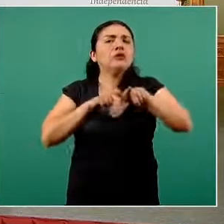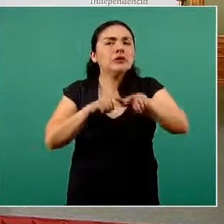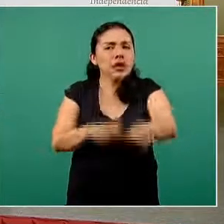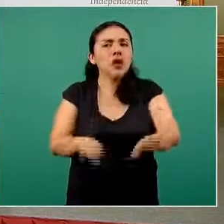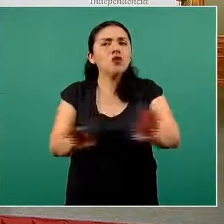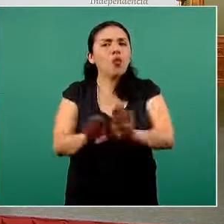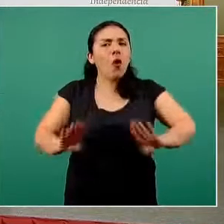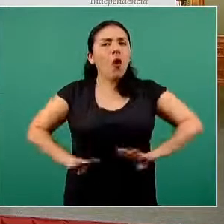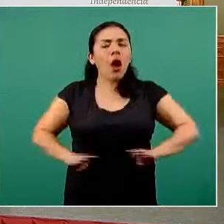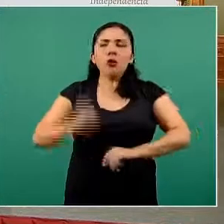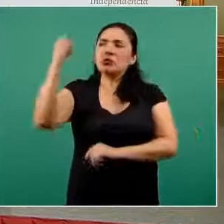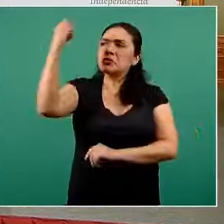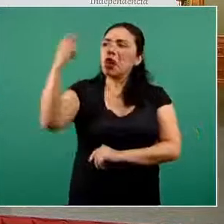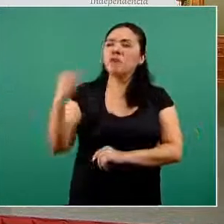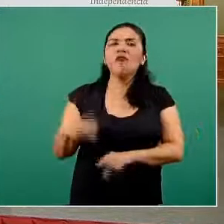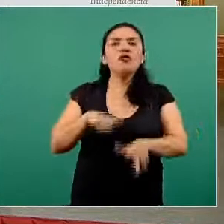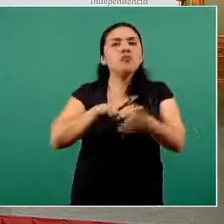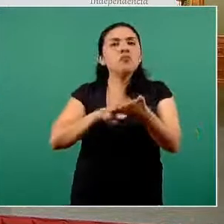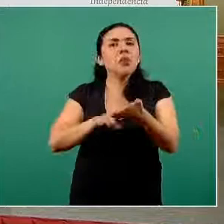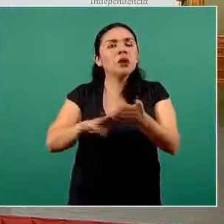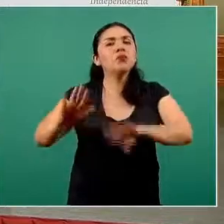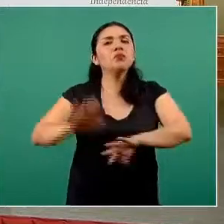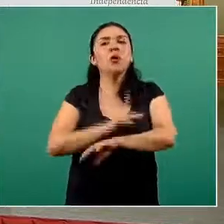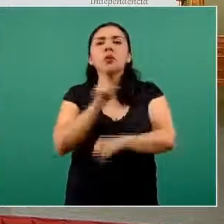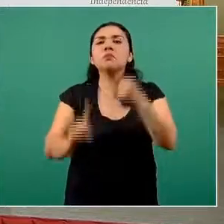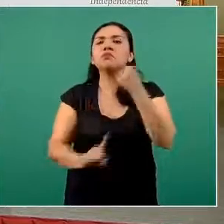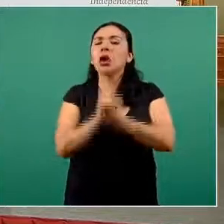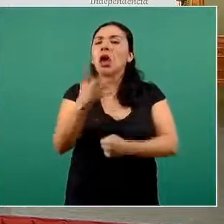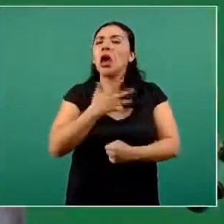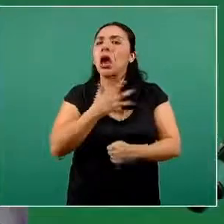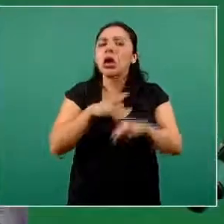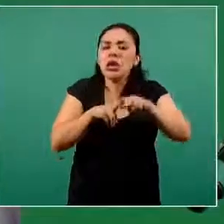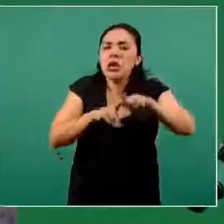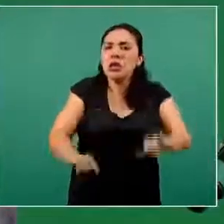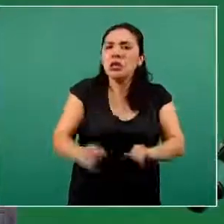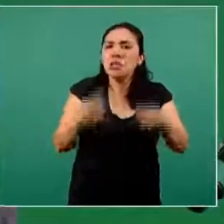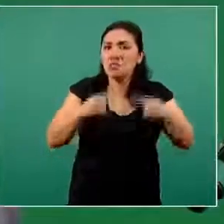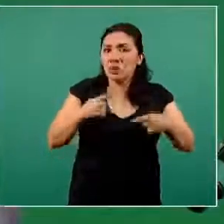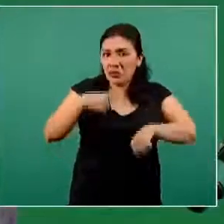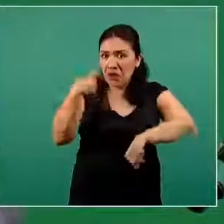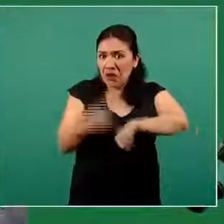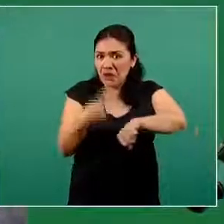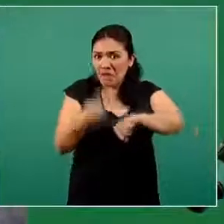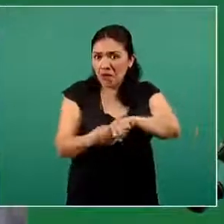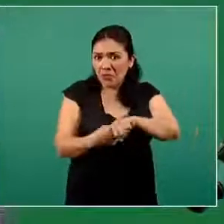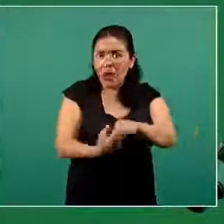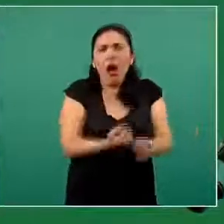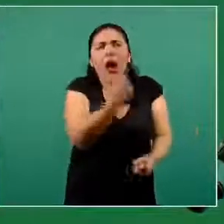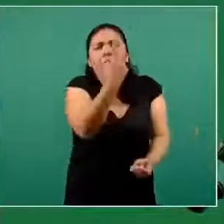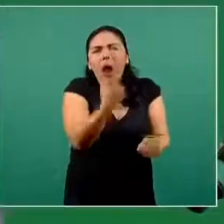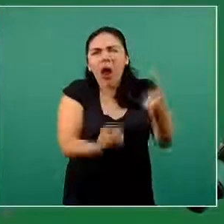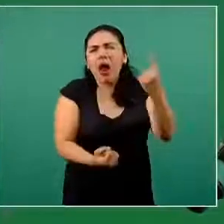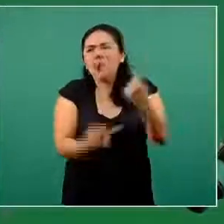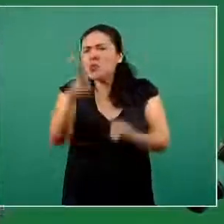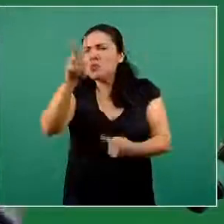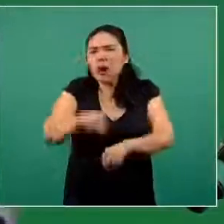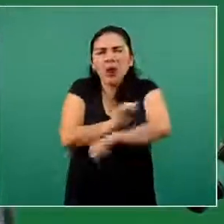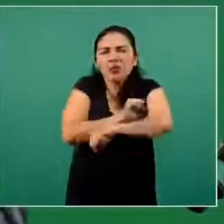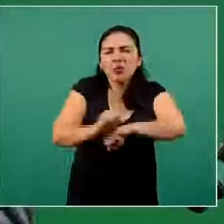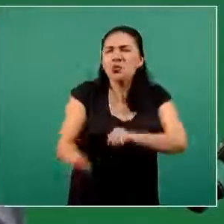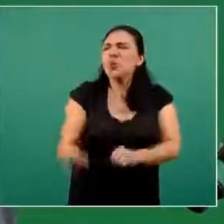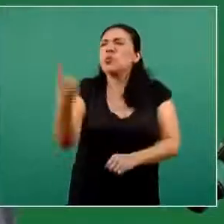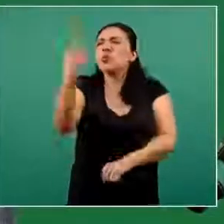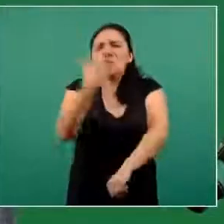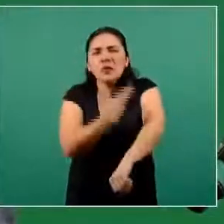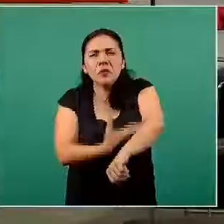en una condición de semáforo verde por tener casi ningún caso, o en algunas situaciones verdaderamente ningún